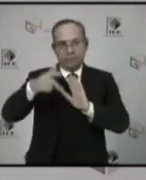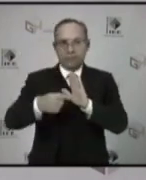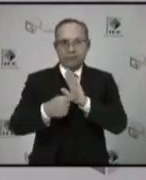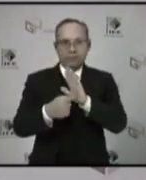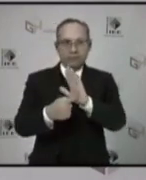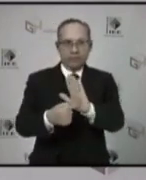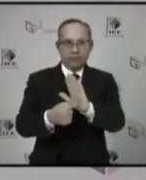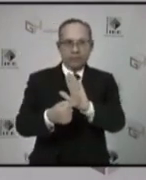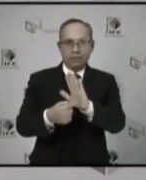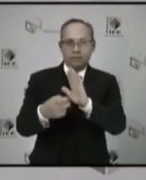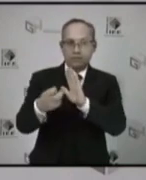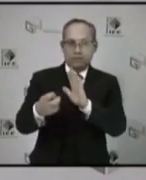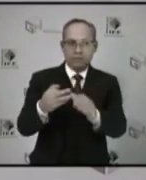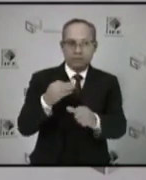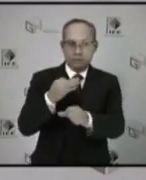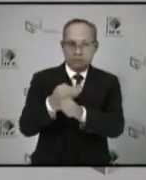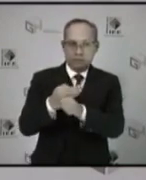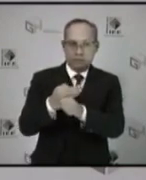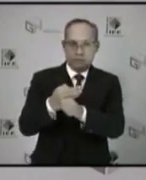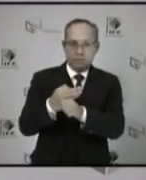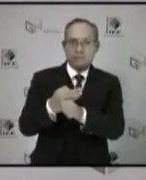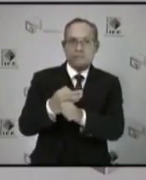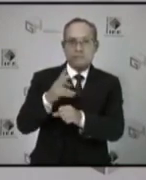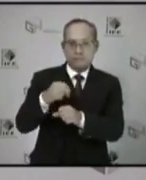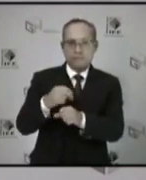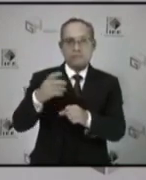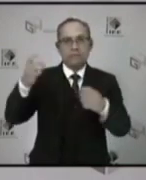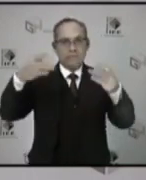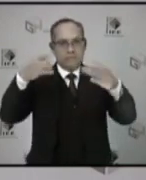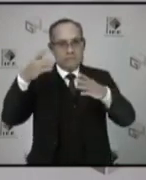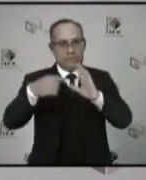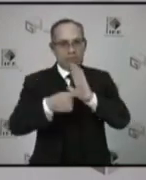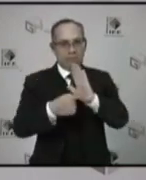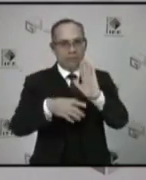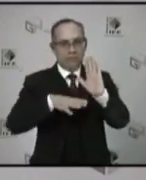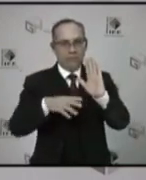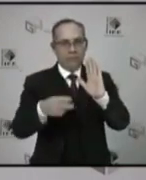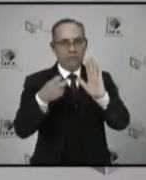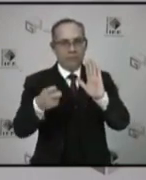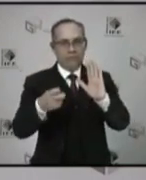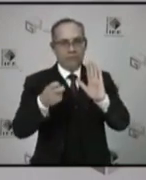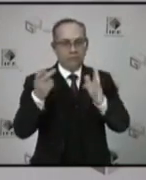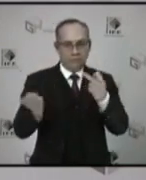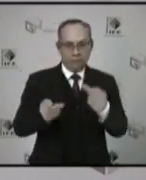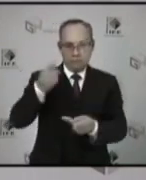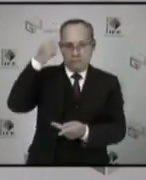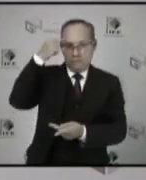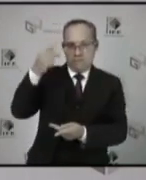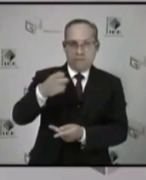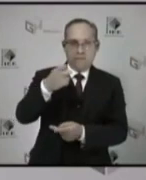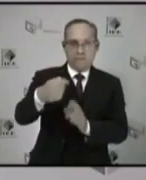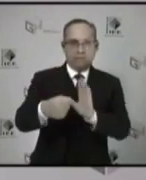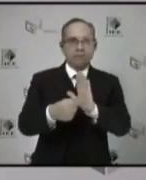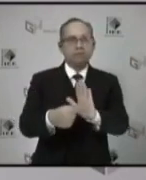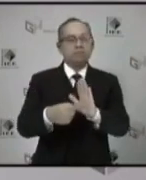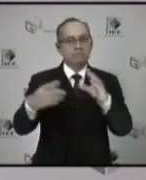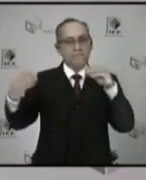y también agradezco a quienes nos hicieron llegar sus preguntas para enriquecer este debate. Saludo a mis